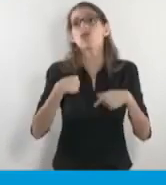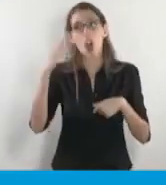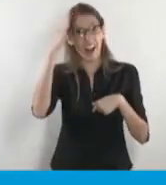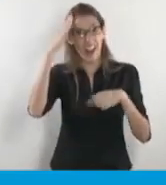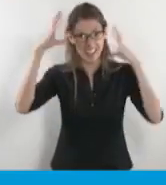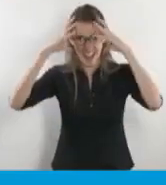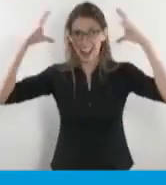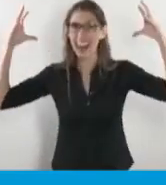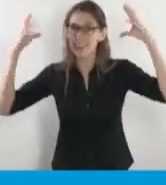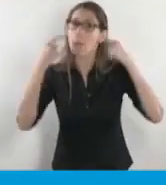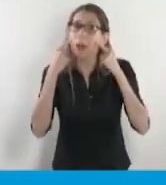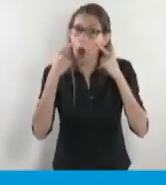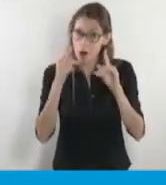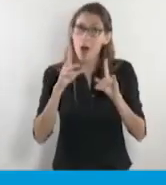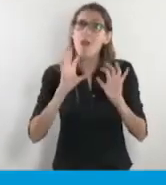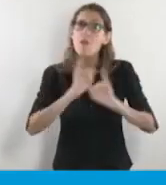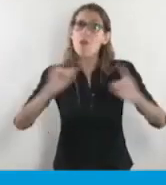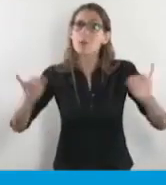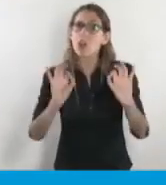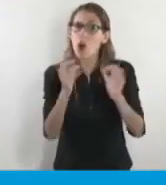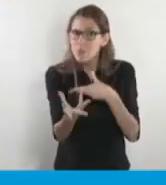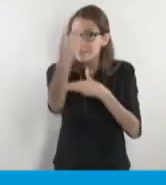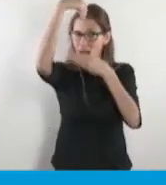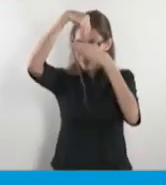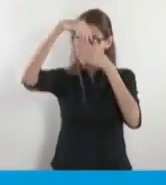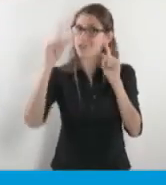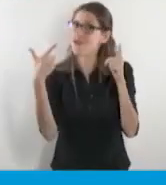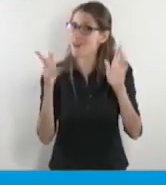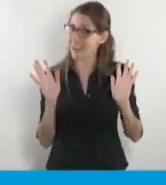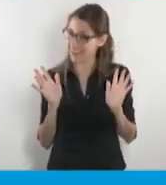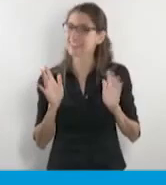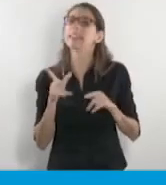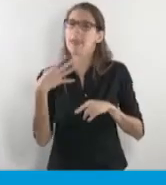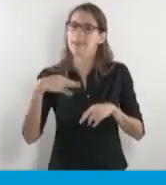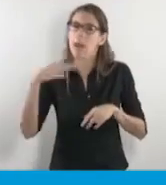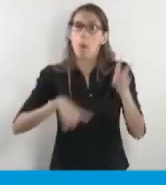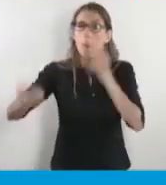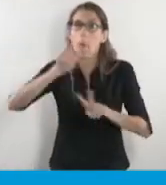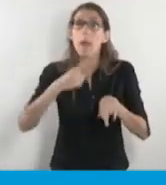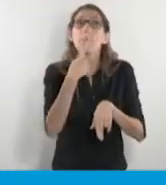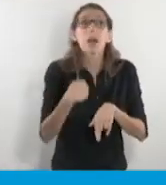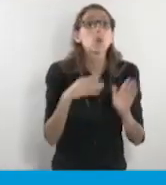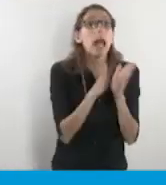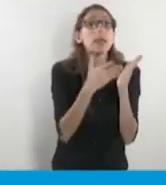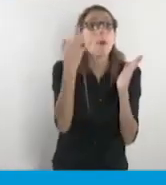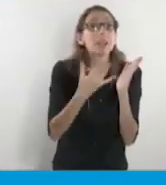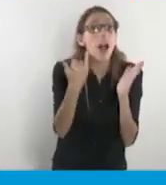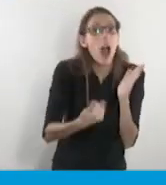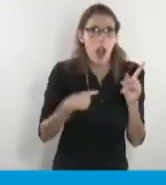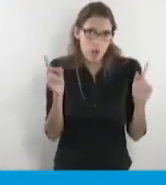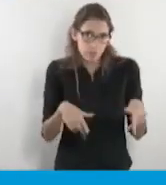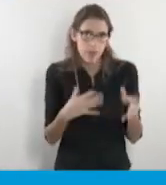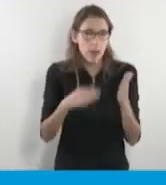no tenemos a la biblioteca en la cabeza lo tendría que buscar para eso tenemos los catálogos todos y tenemos